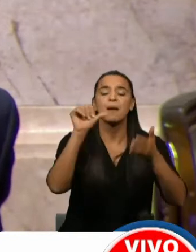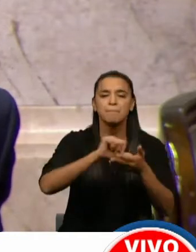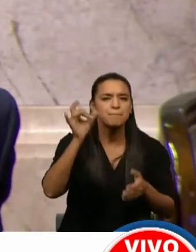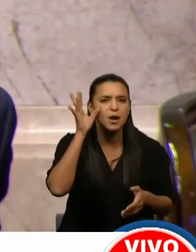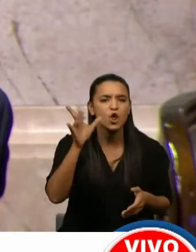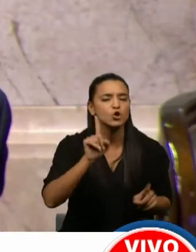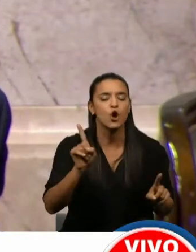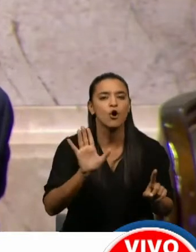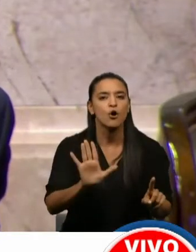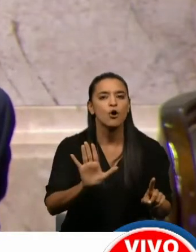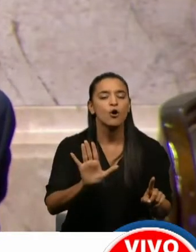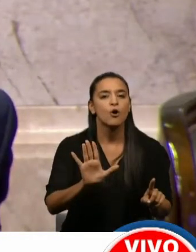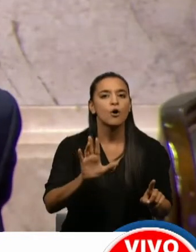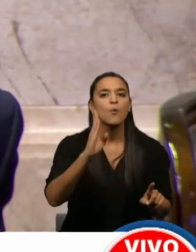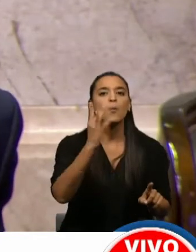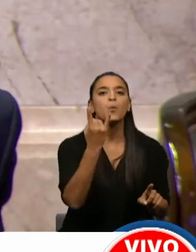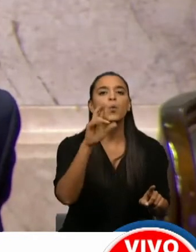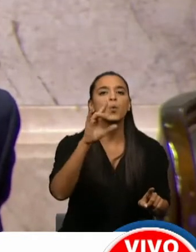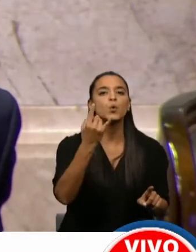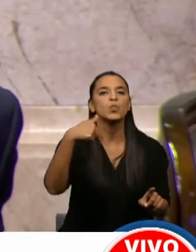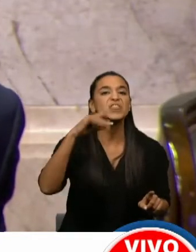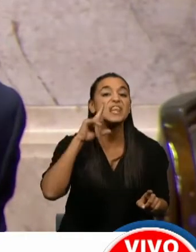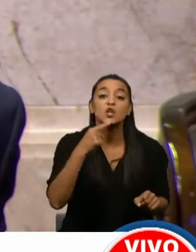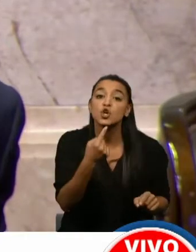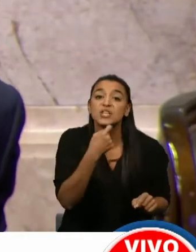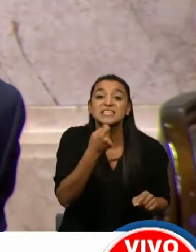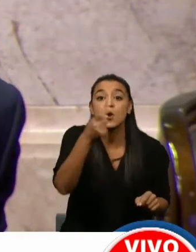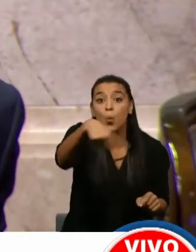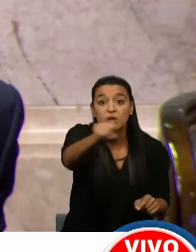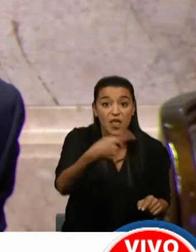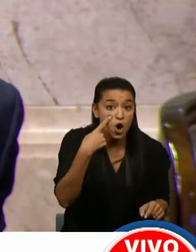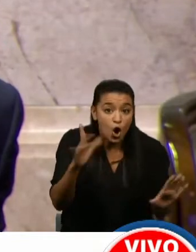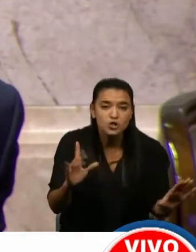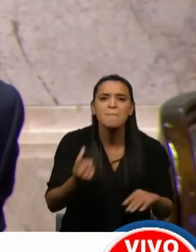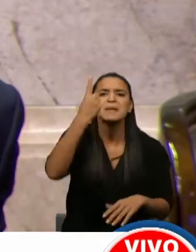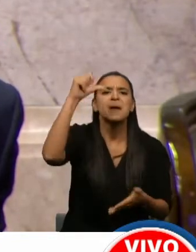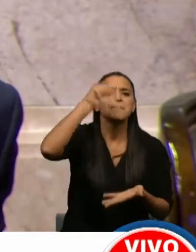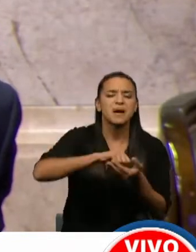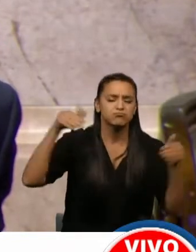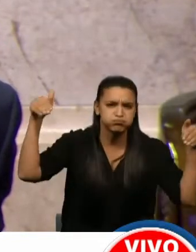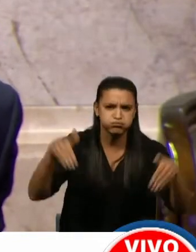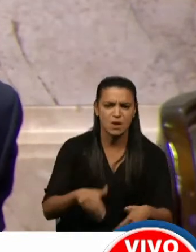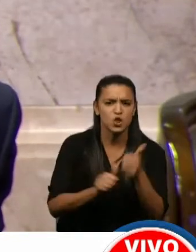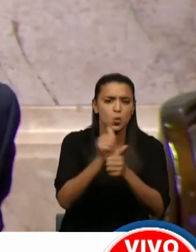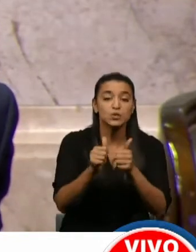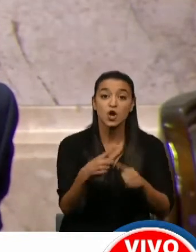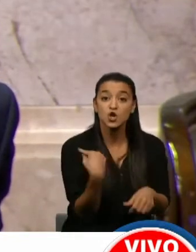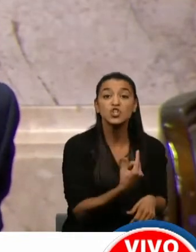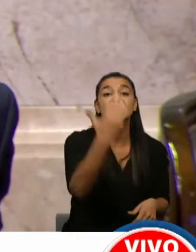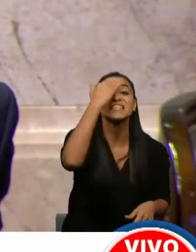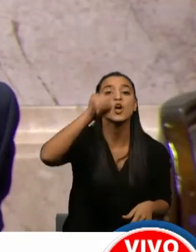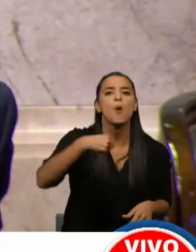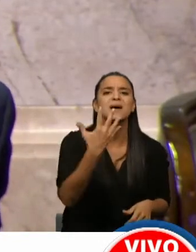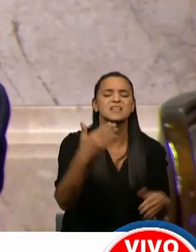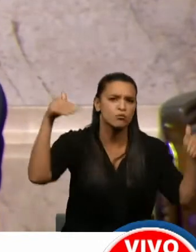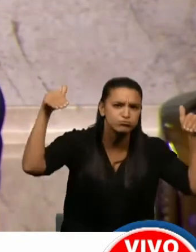perdón, Togo no, estuvo Burundí, no sé si alguno lo conoce, como primer país en caída industrial. Nosotros con